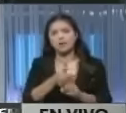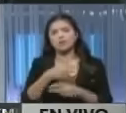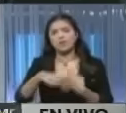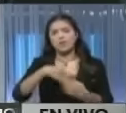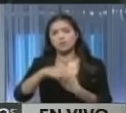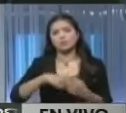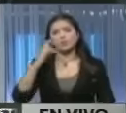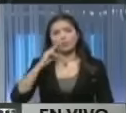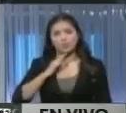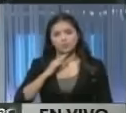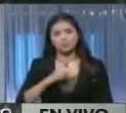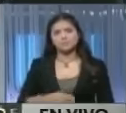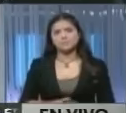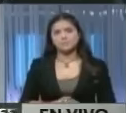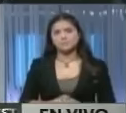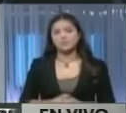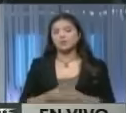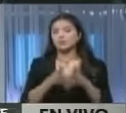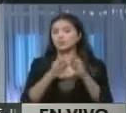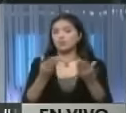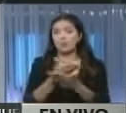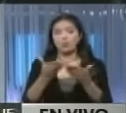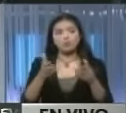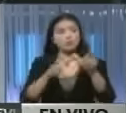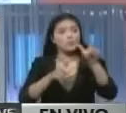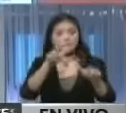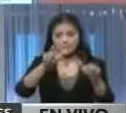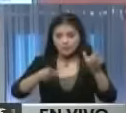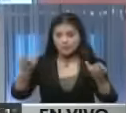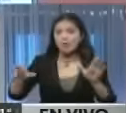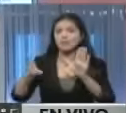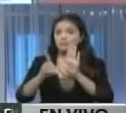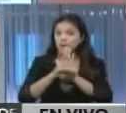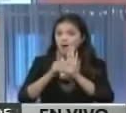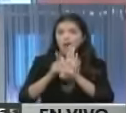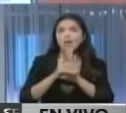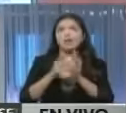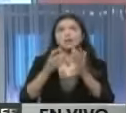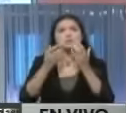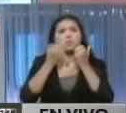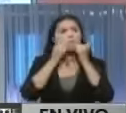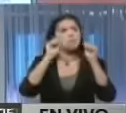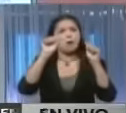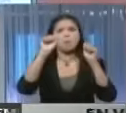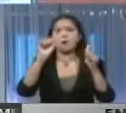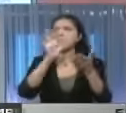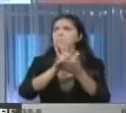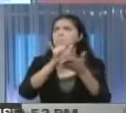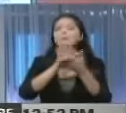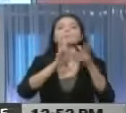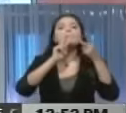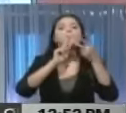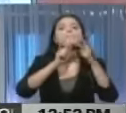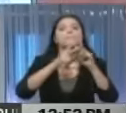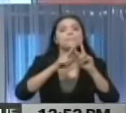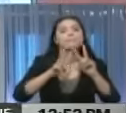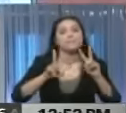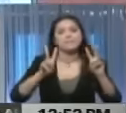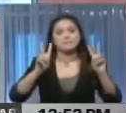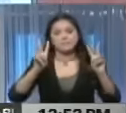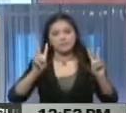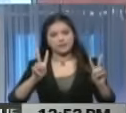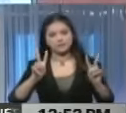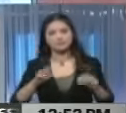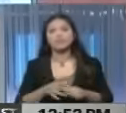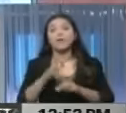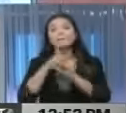revolución bolivariana, son ciudadanos que tienen derecho a manifestar pacíficamente. La acción